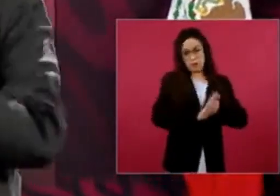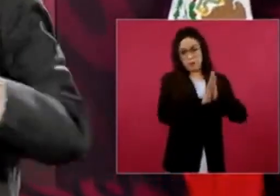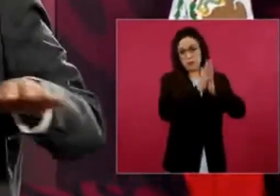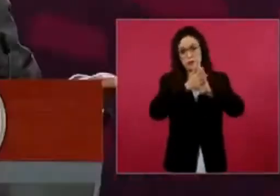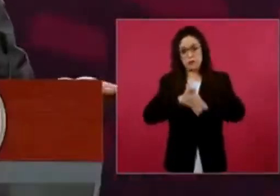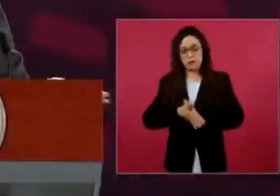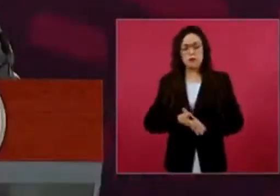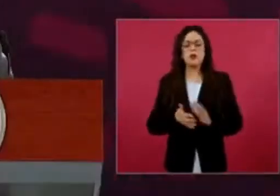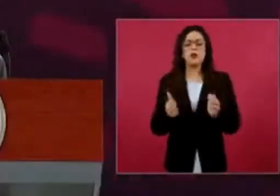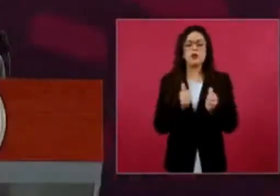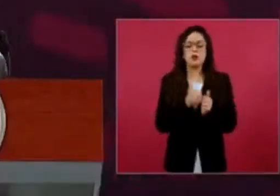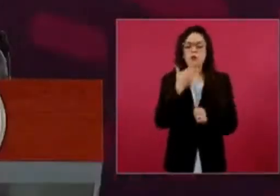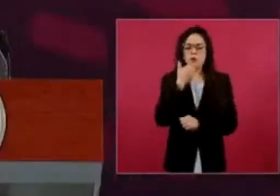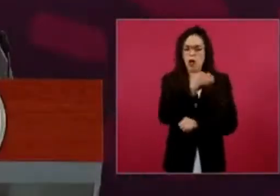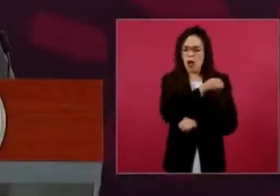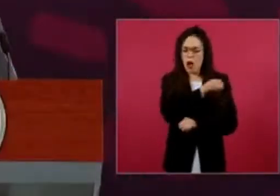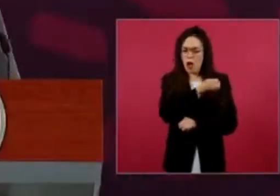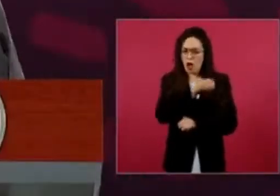ordenado,